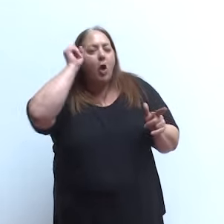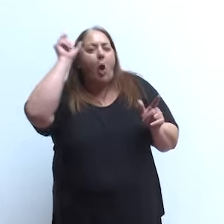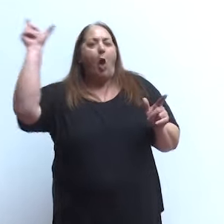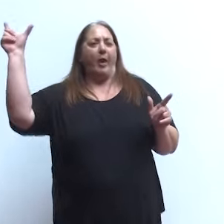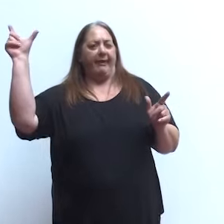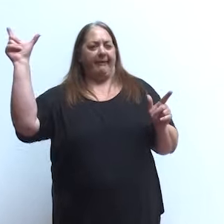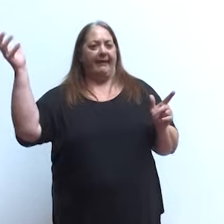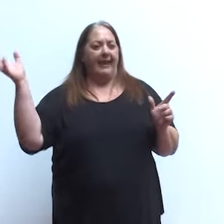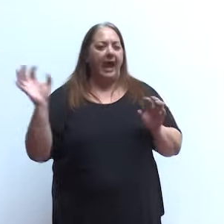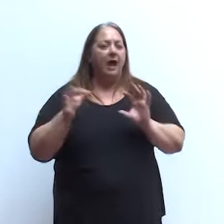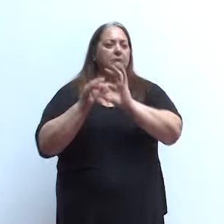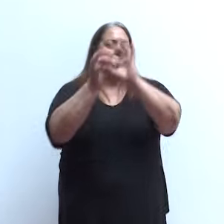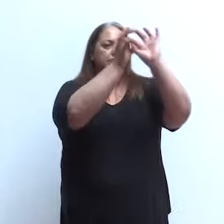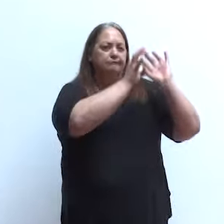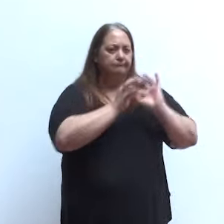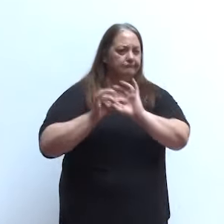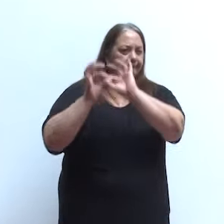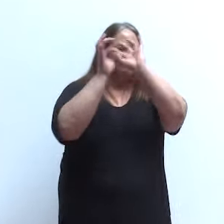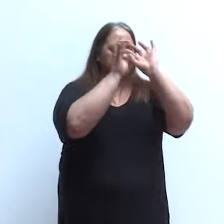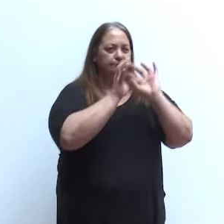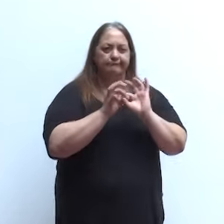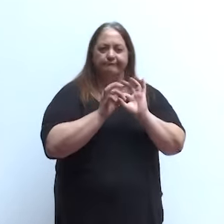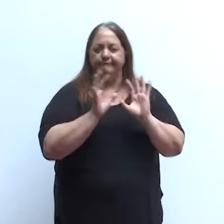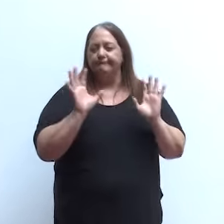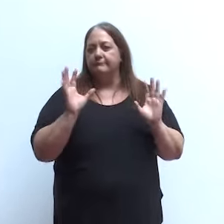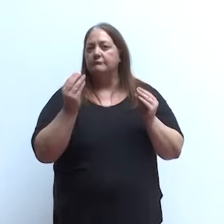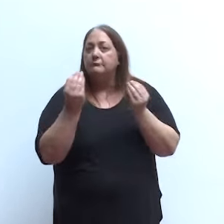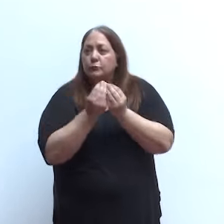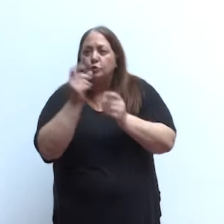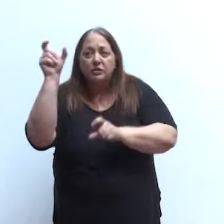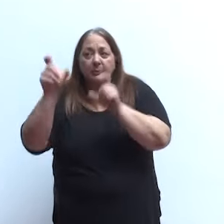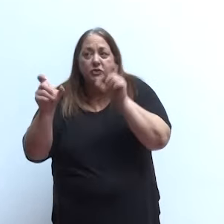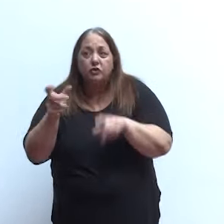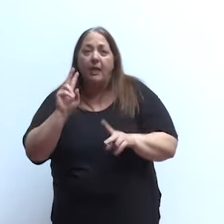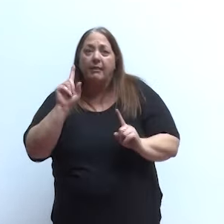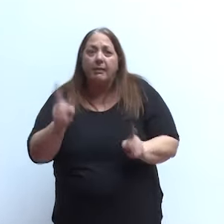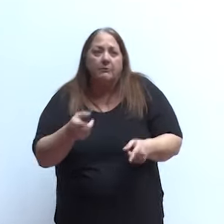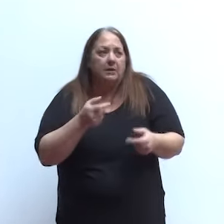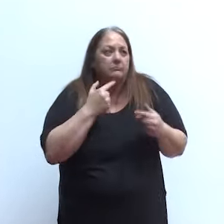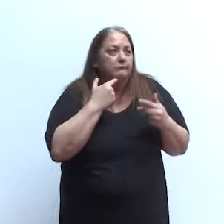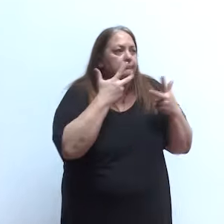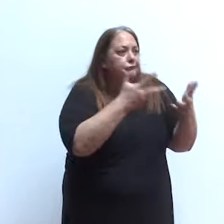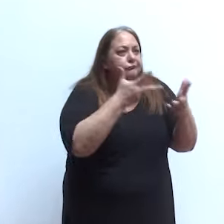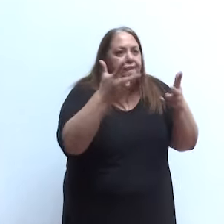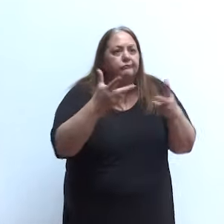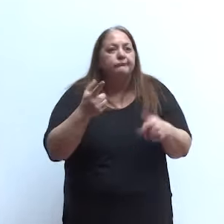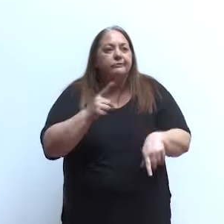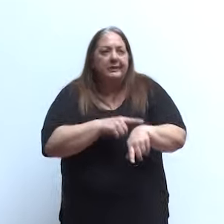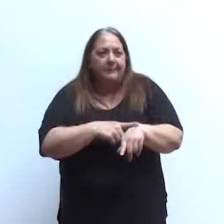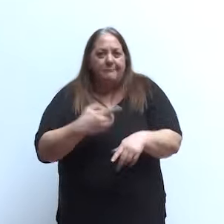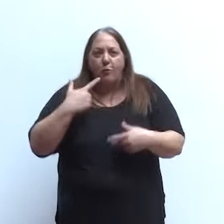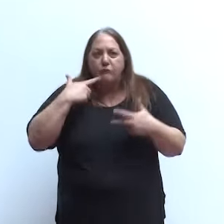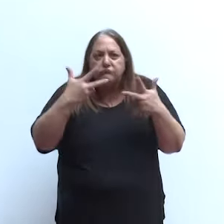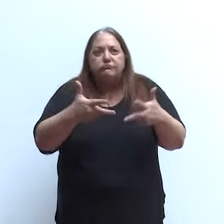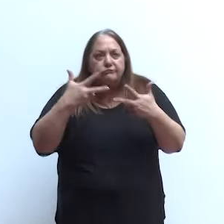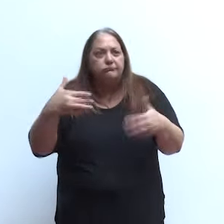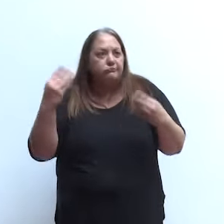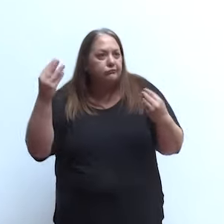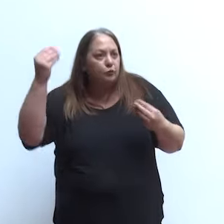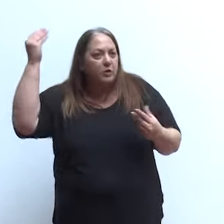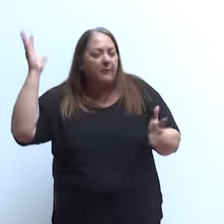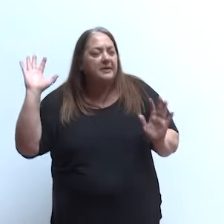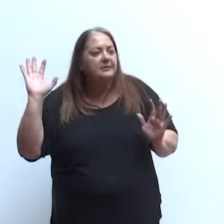diciendo tampoco eso pero pero hay mucha gente que que que lo ha dicho también en los últimos tiempos por eso lo digo sino la oportunidad también de